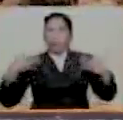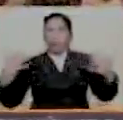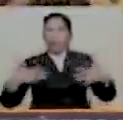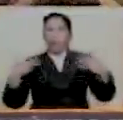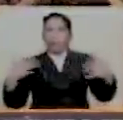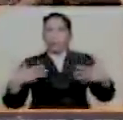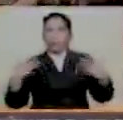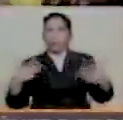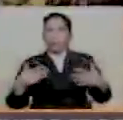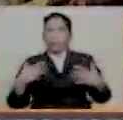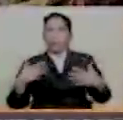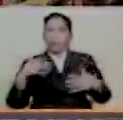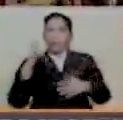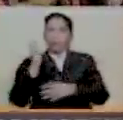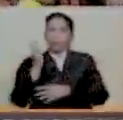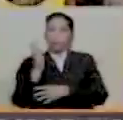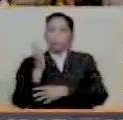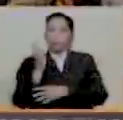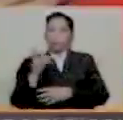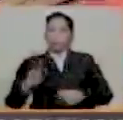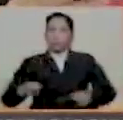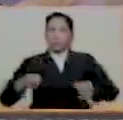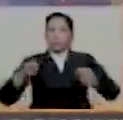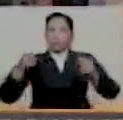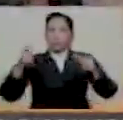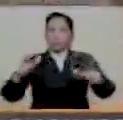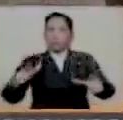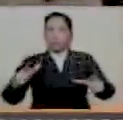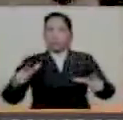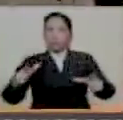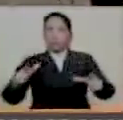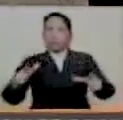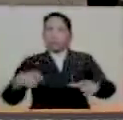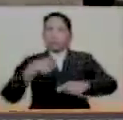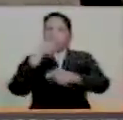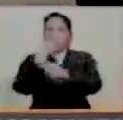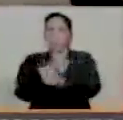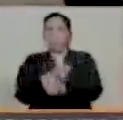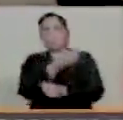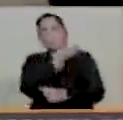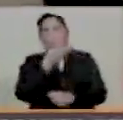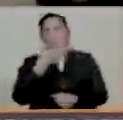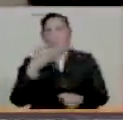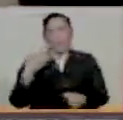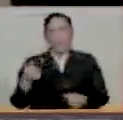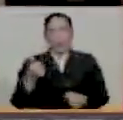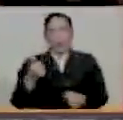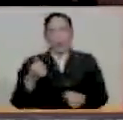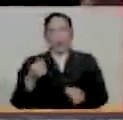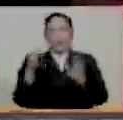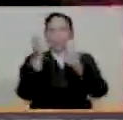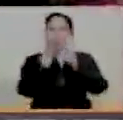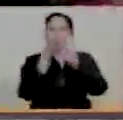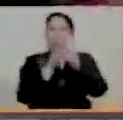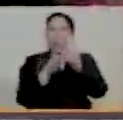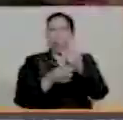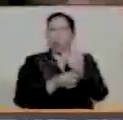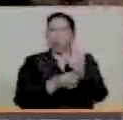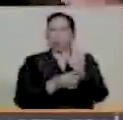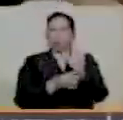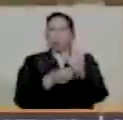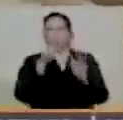trata del acto de entrega de reconocimiento a los bachilleres con los mejores promedios durante el año escolar